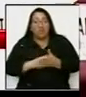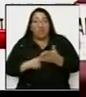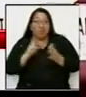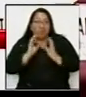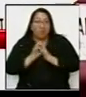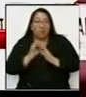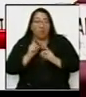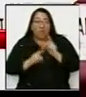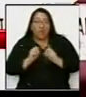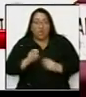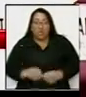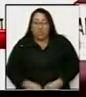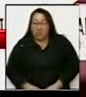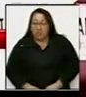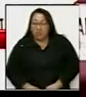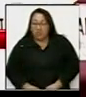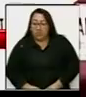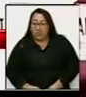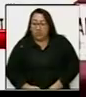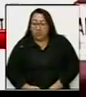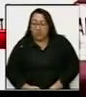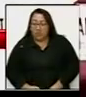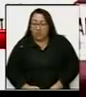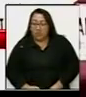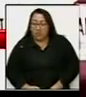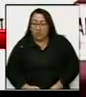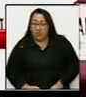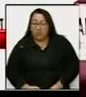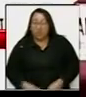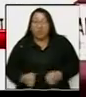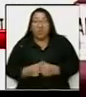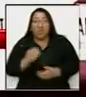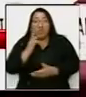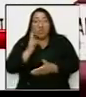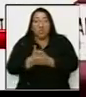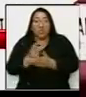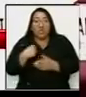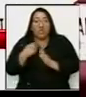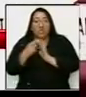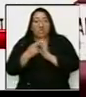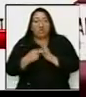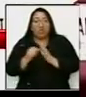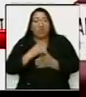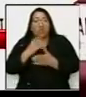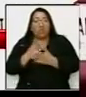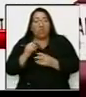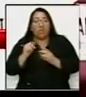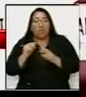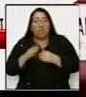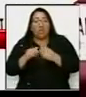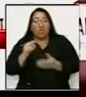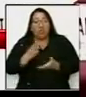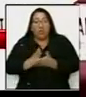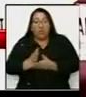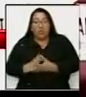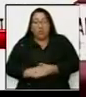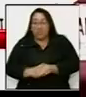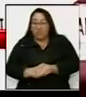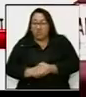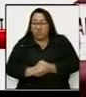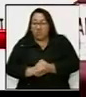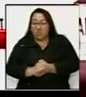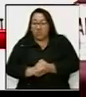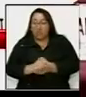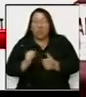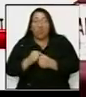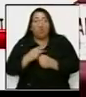el supuesto que establecía la prohibición de tener resolución o sentencia condenatoria firme por violencia